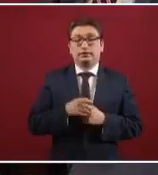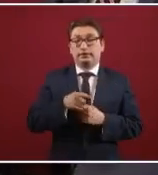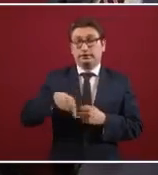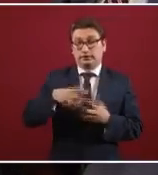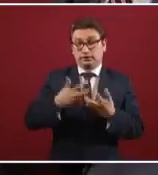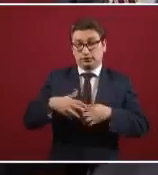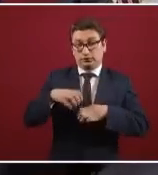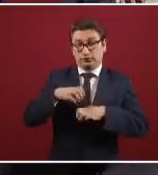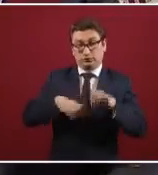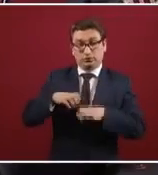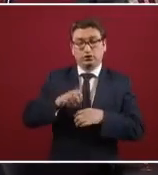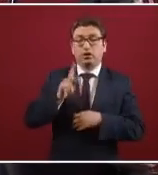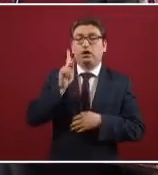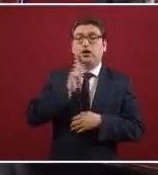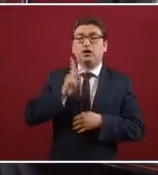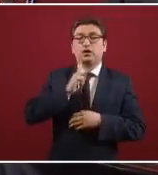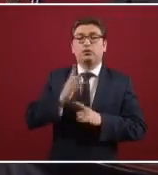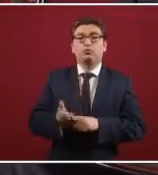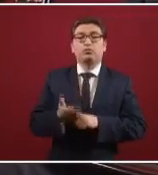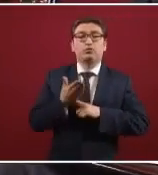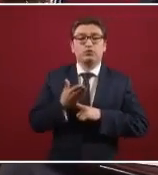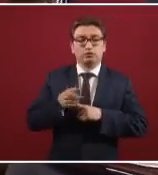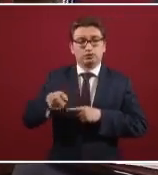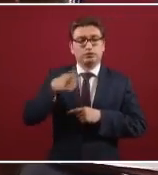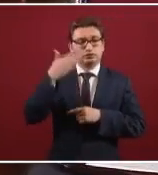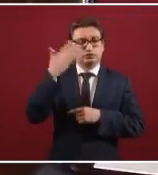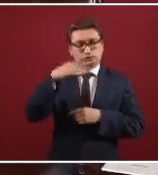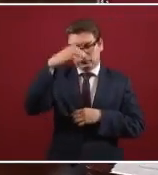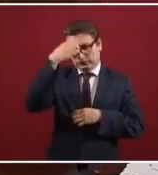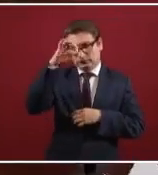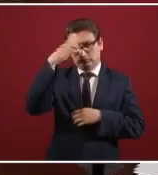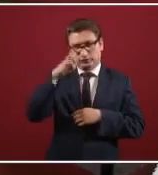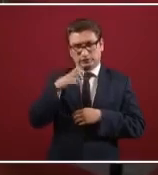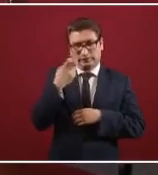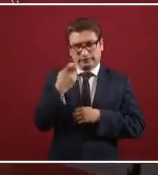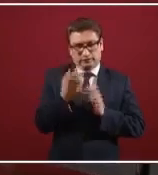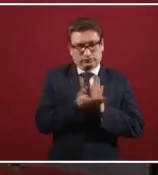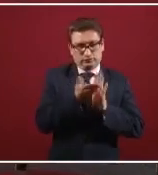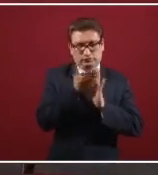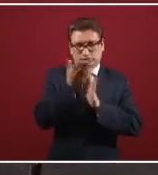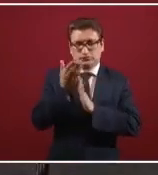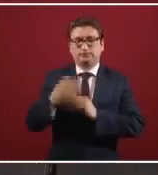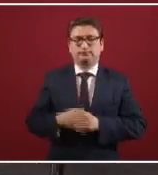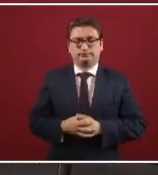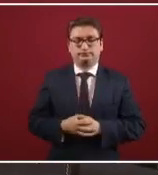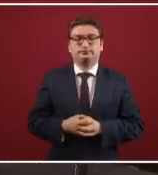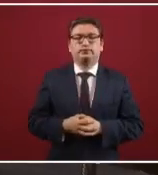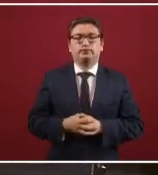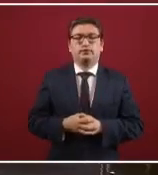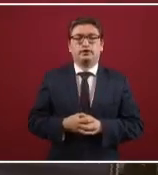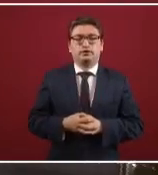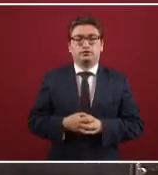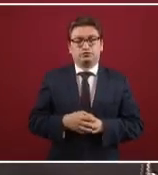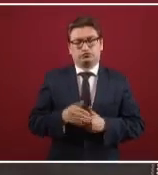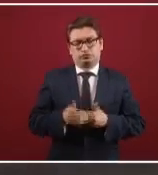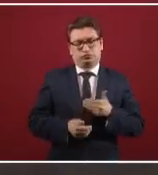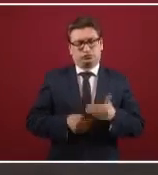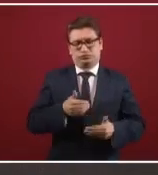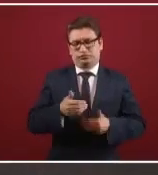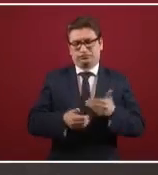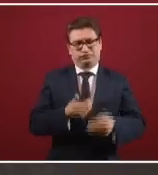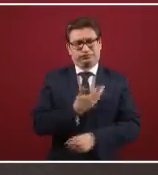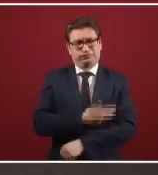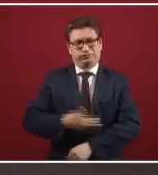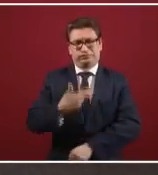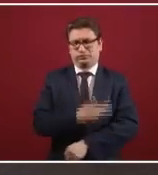este experiencia en una obra de este tamaño y se dio todo un proceso